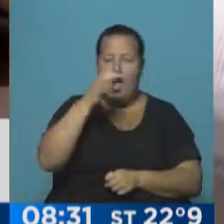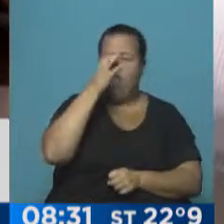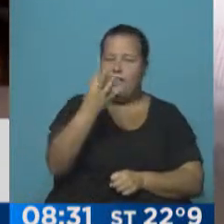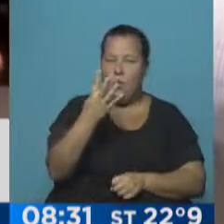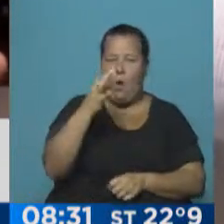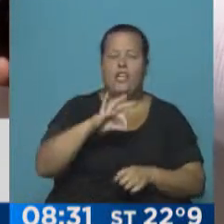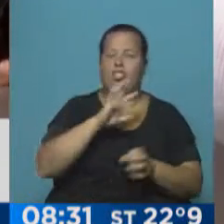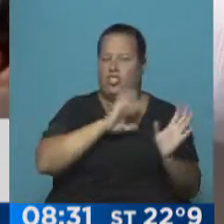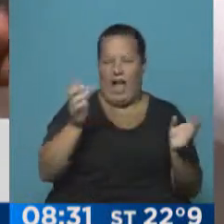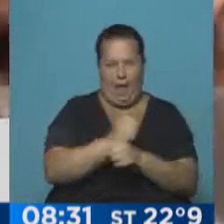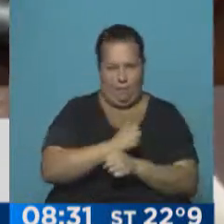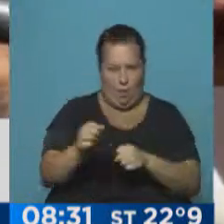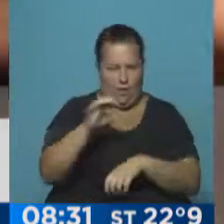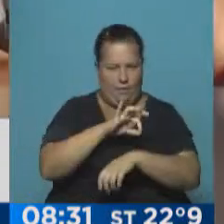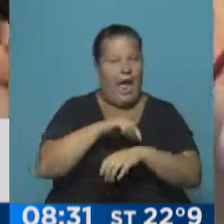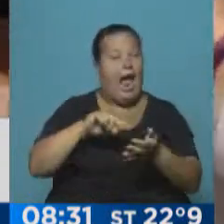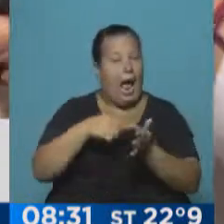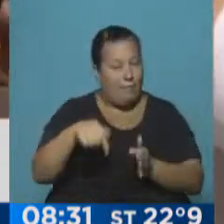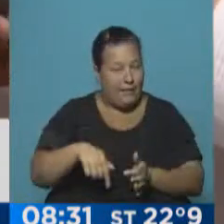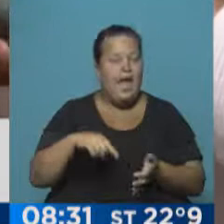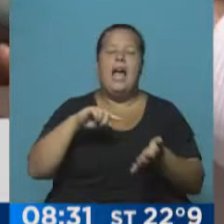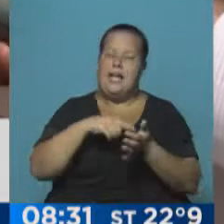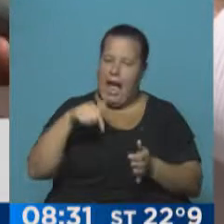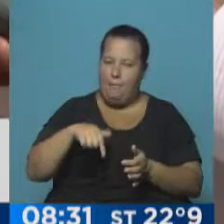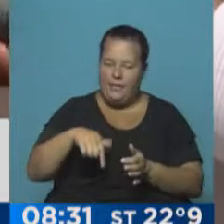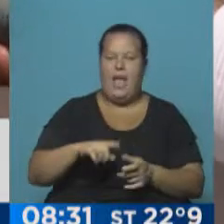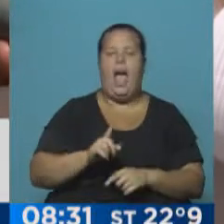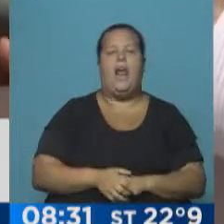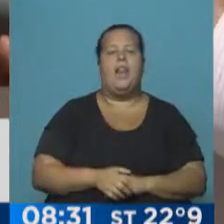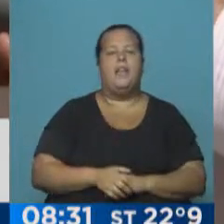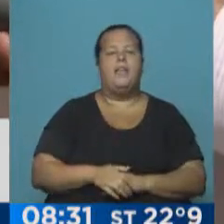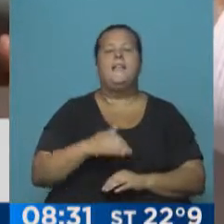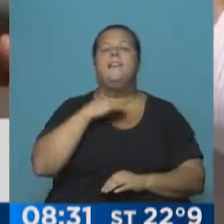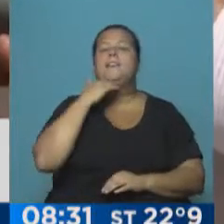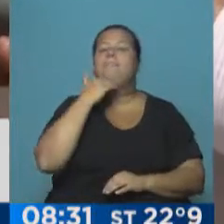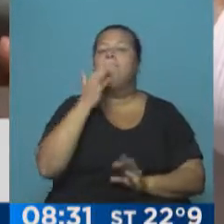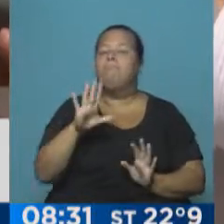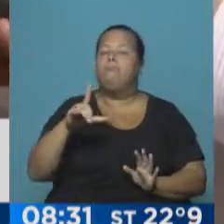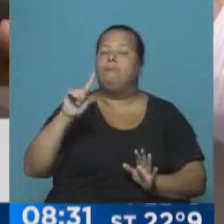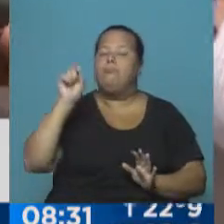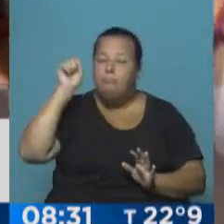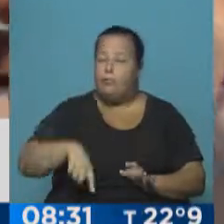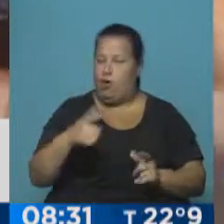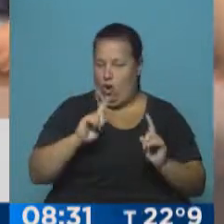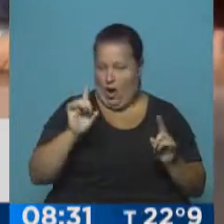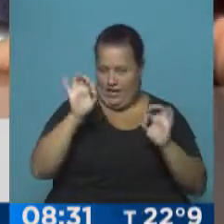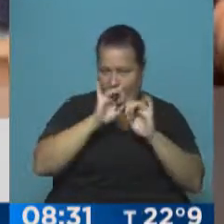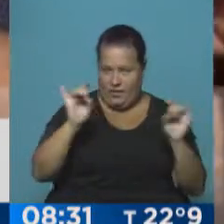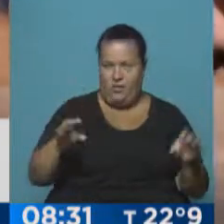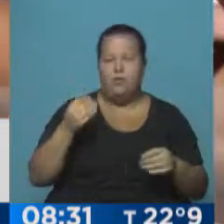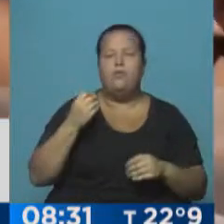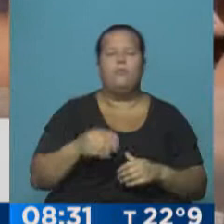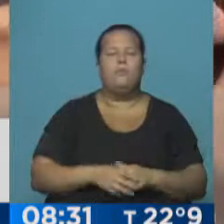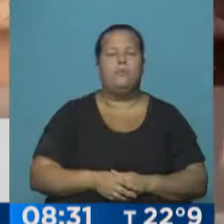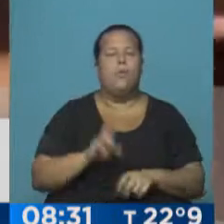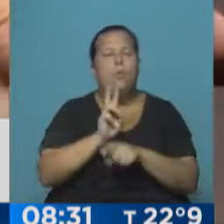24 casos confirmados. ¿En Capital Federal? En Capital Federal y no tenemos casos autóctonos. ¿Cómo es la atención? ¿Cómo se realiza?